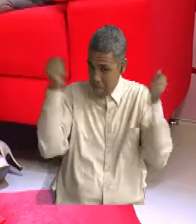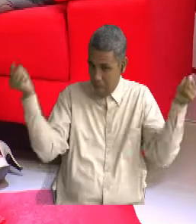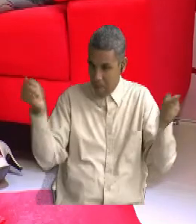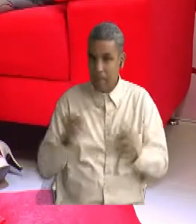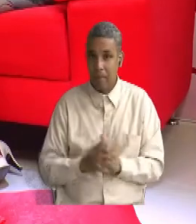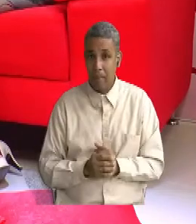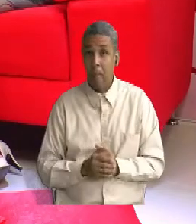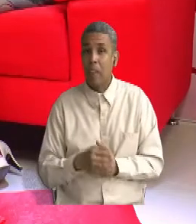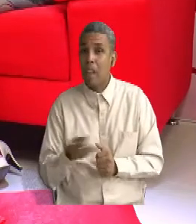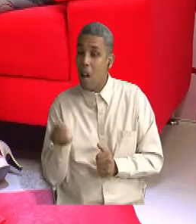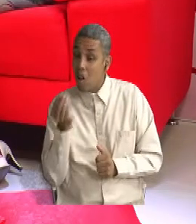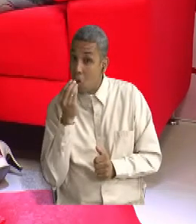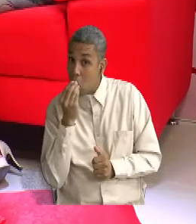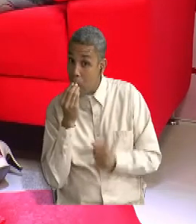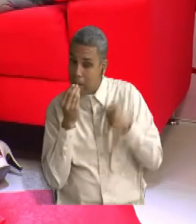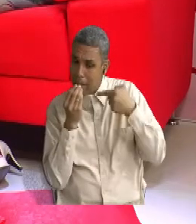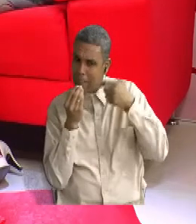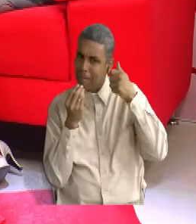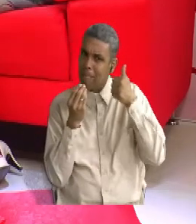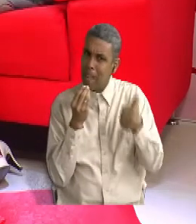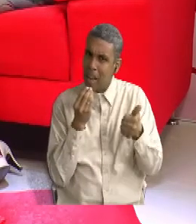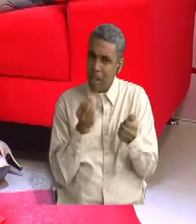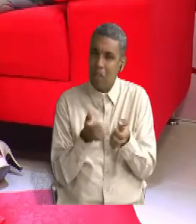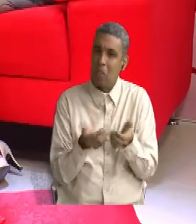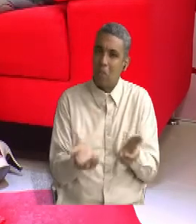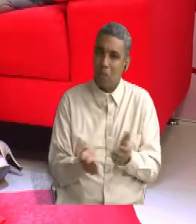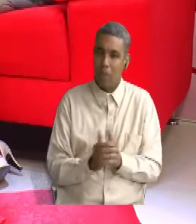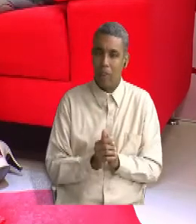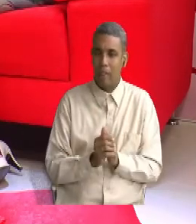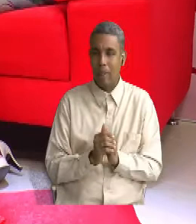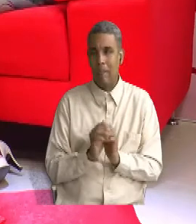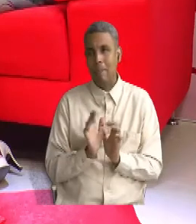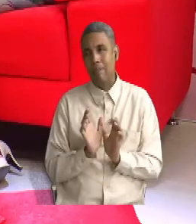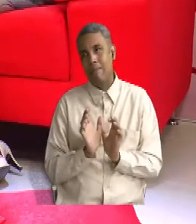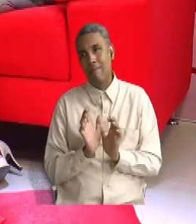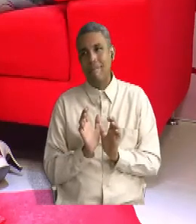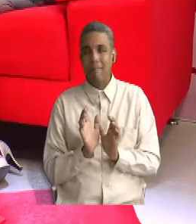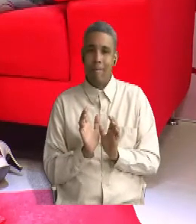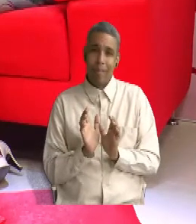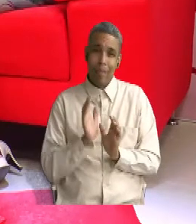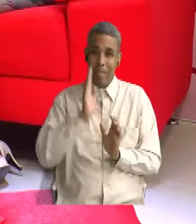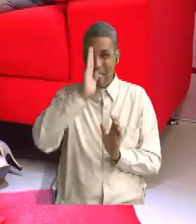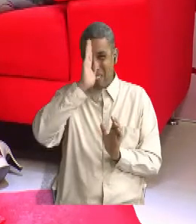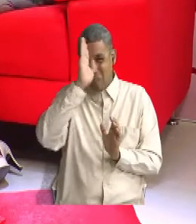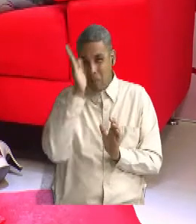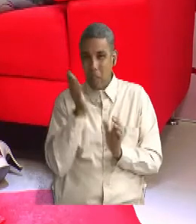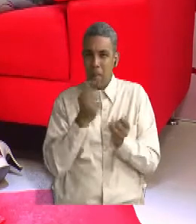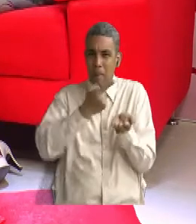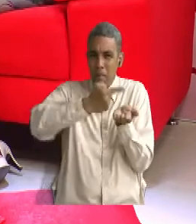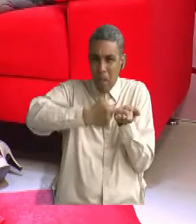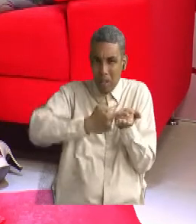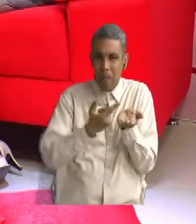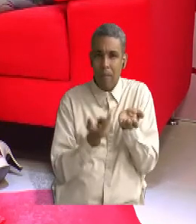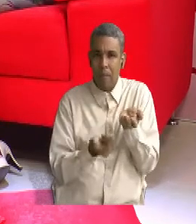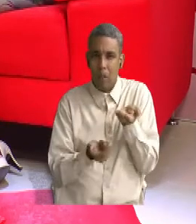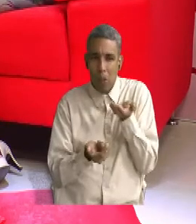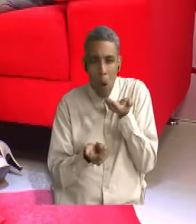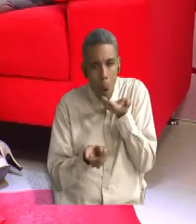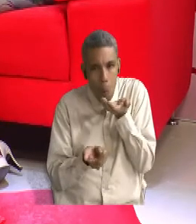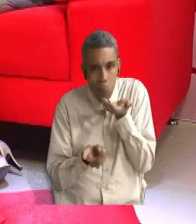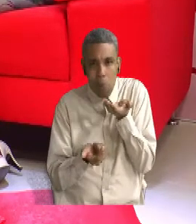comida saludable en Barranca Bermeja, a pesar de que tenemos unas costumbres como de comida rápida, como de la cervecita,